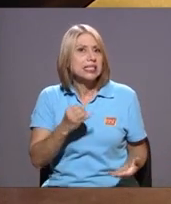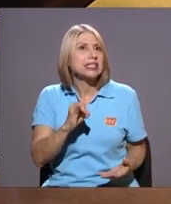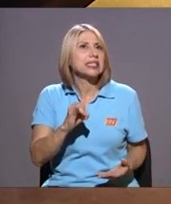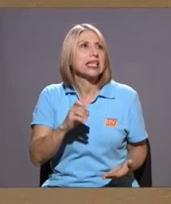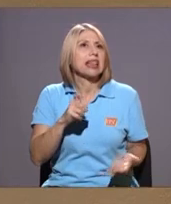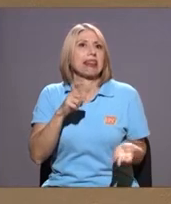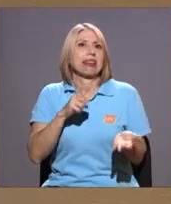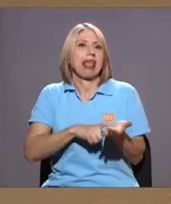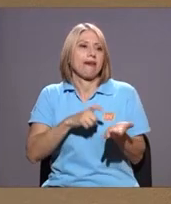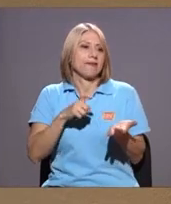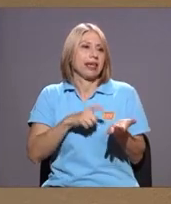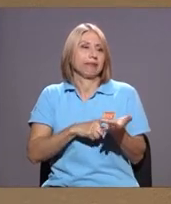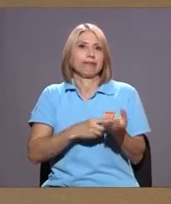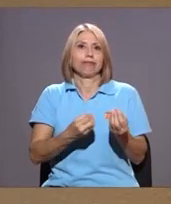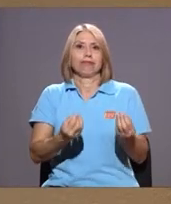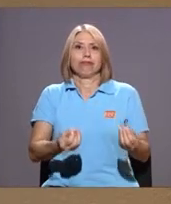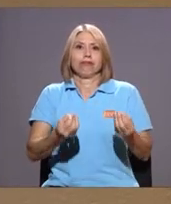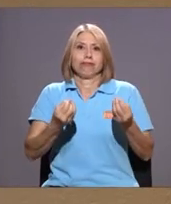estar